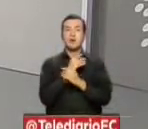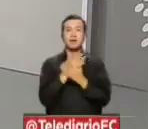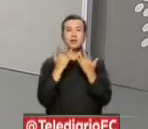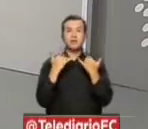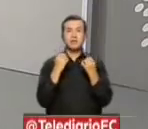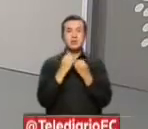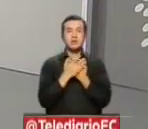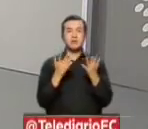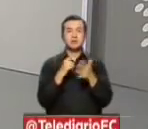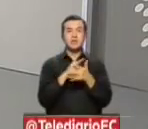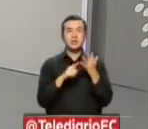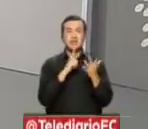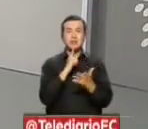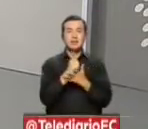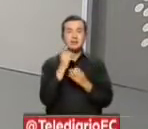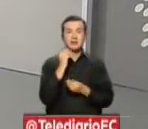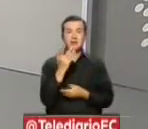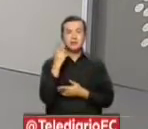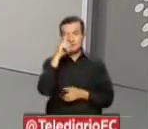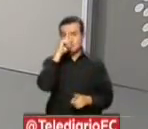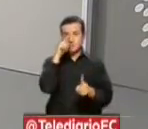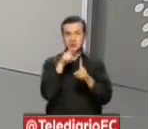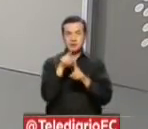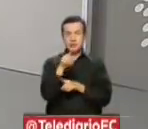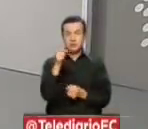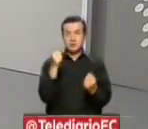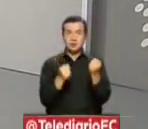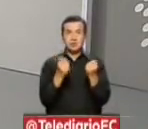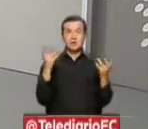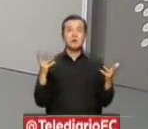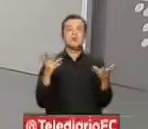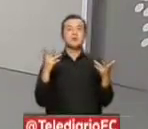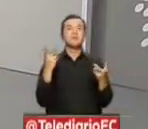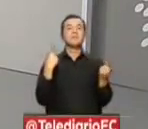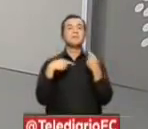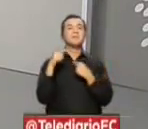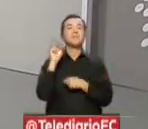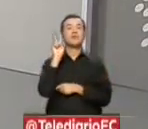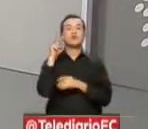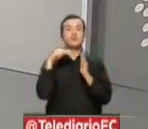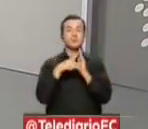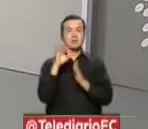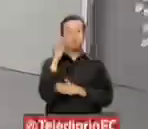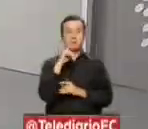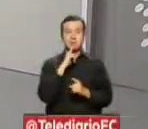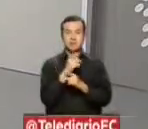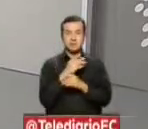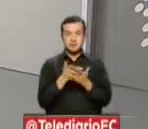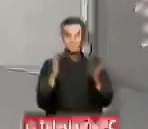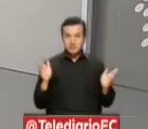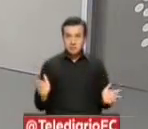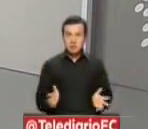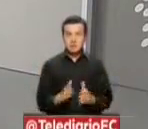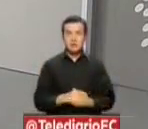en el mes de octubre, con el objetivo de que estos automóviles lleguen al mercado en 2019, ya muy cerca.